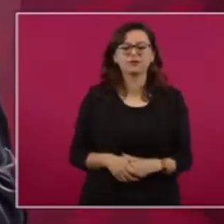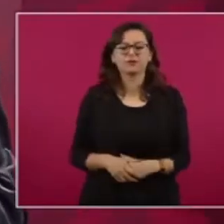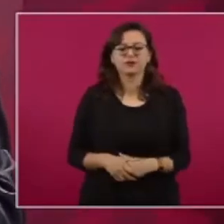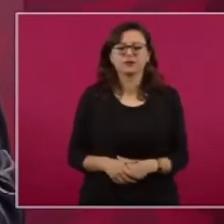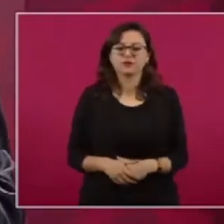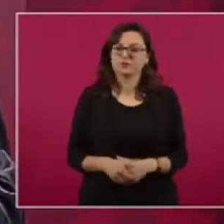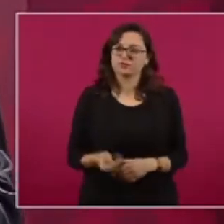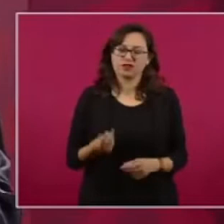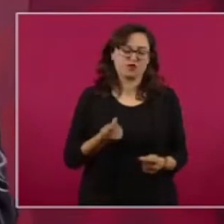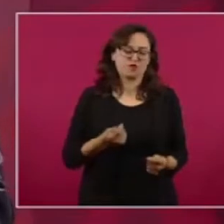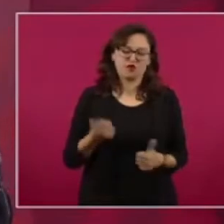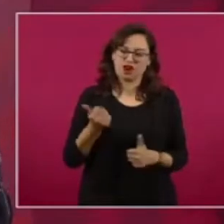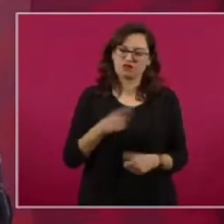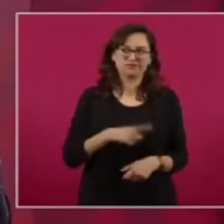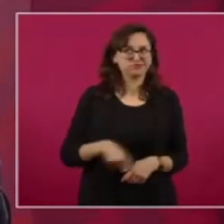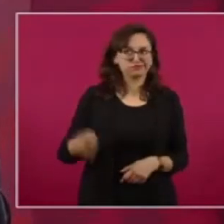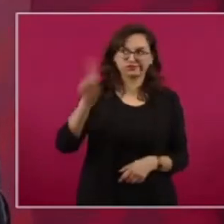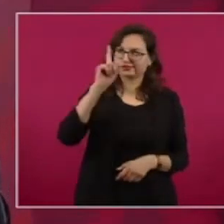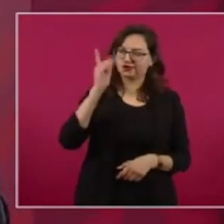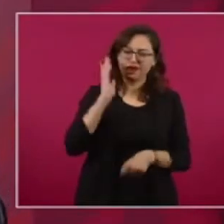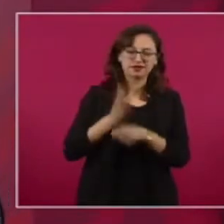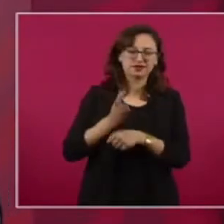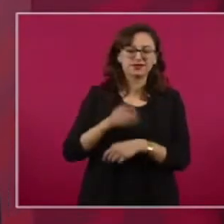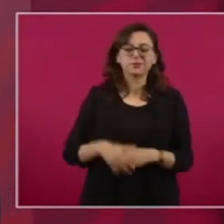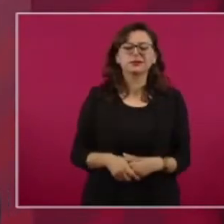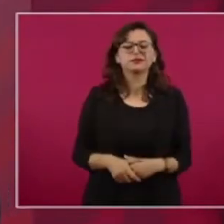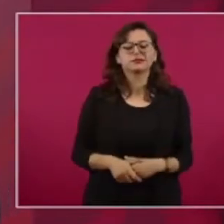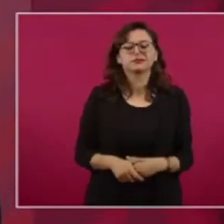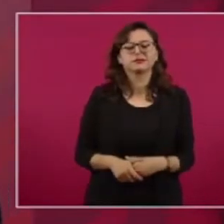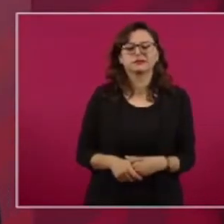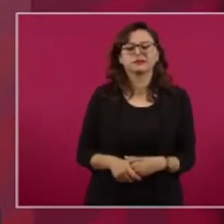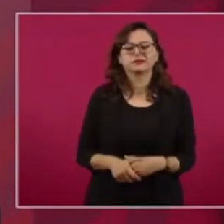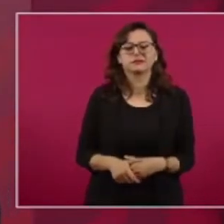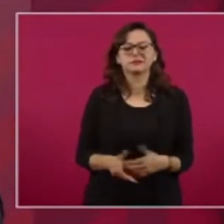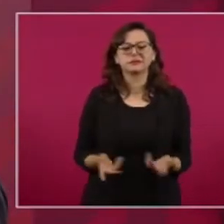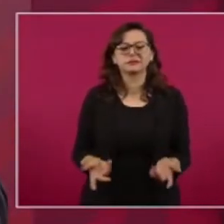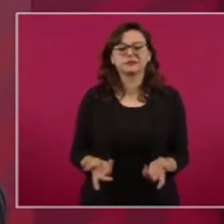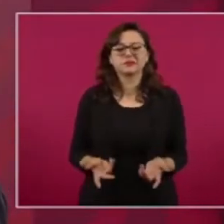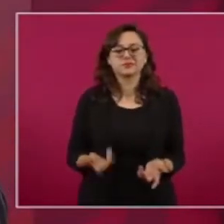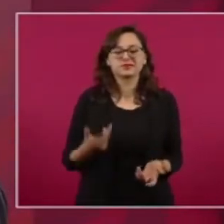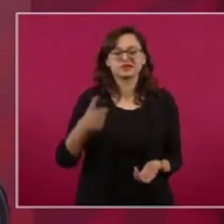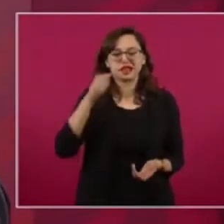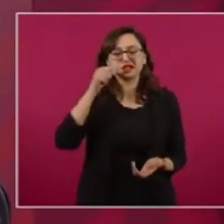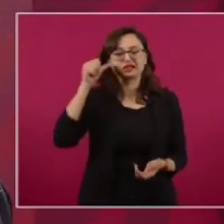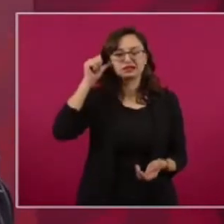mandar al carajo a alguien, ¿no? Pero sí creo que fue ayer,